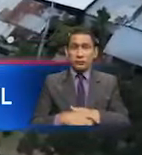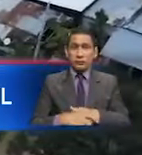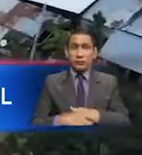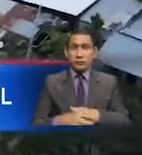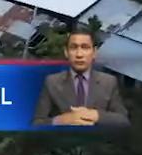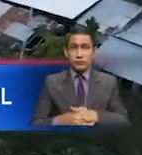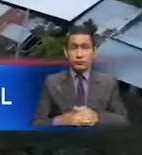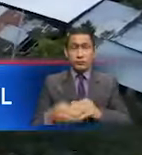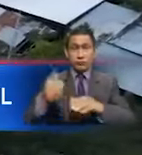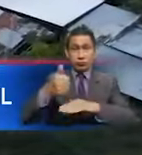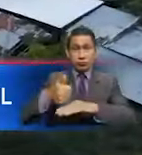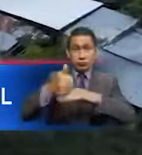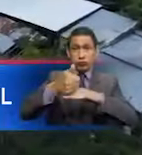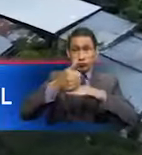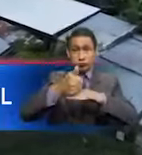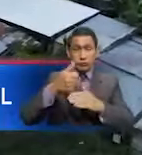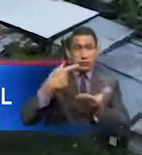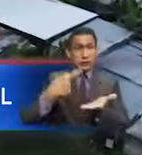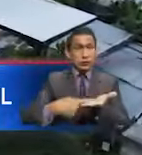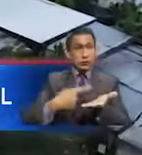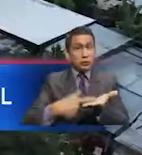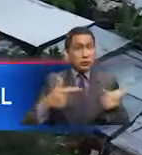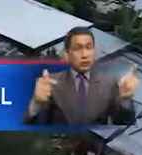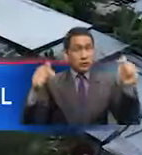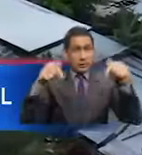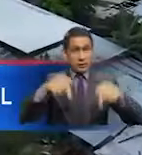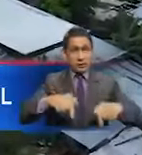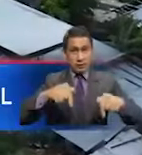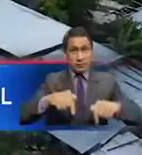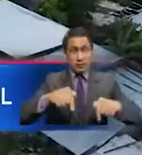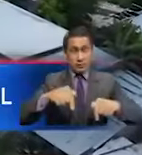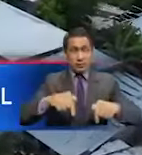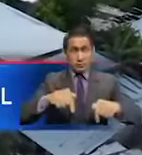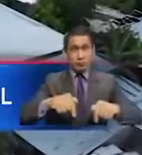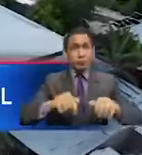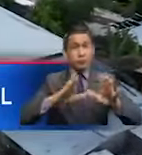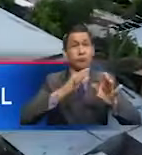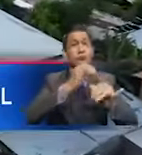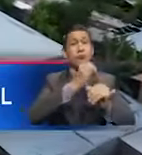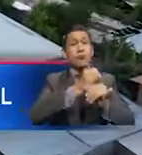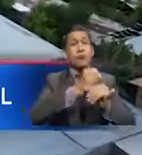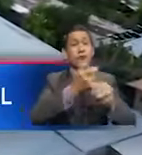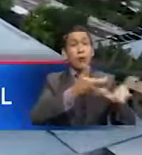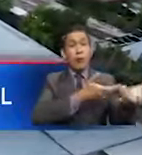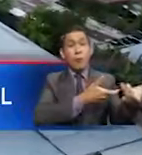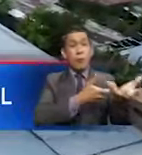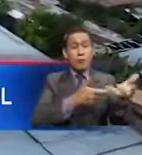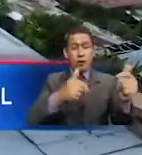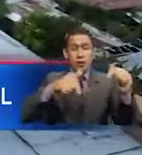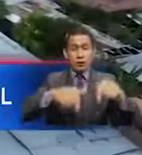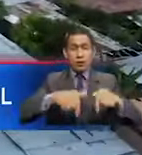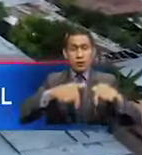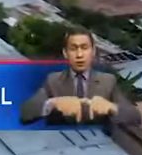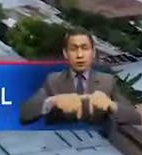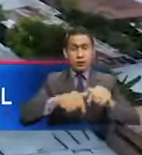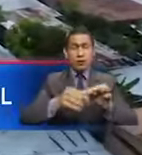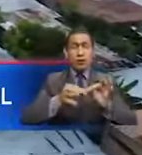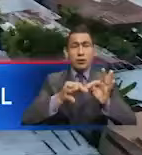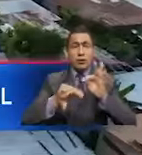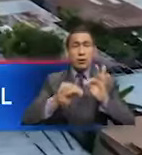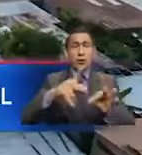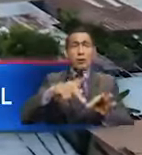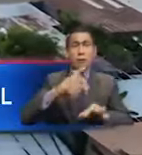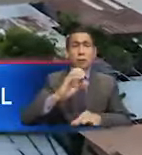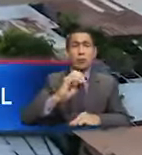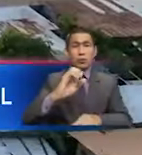se ha instalado, ¿en dónde? Si se lo están preguntando, en el cuerpo de bomberos acá en Pozorja. Nosotros, por supuesto, más adelante vamos